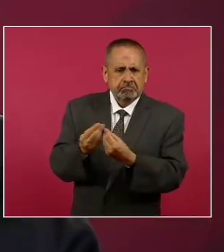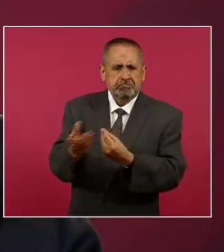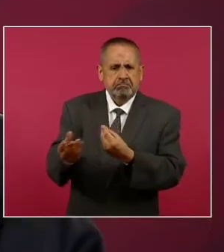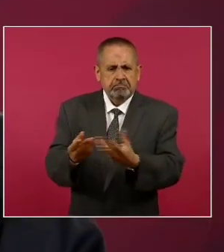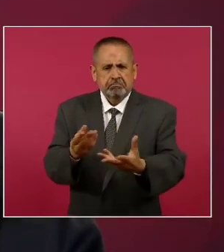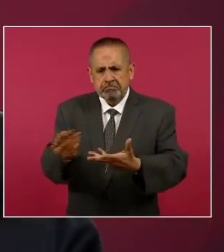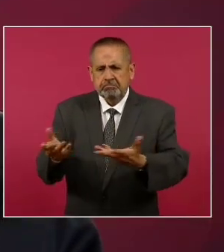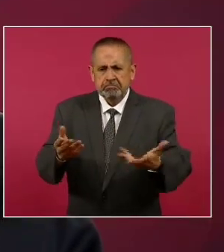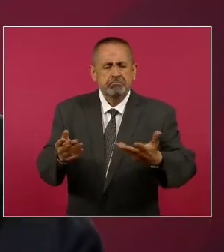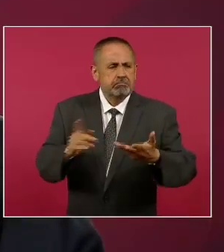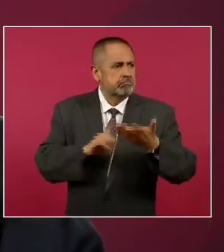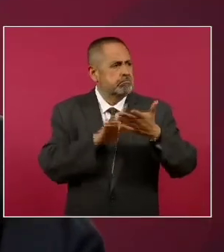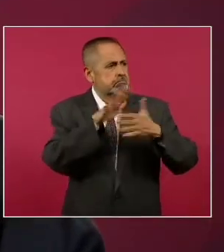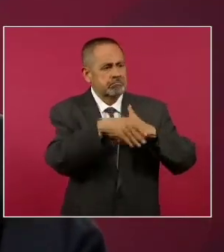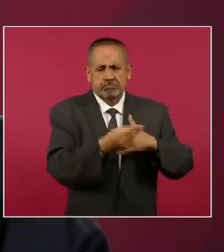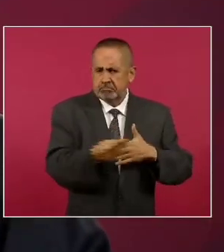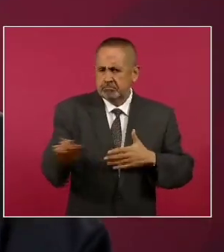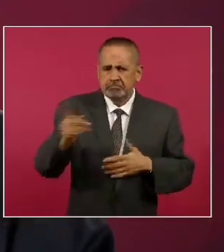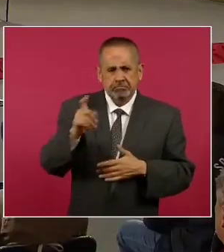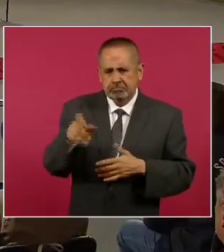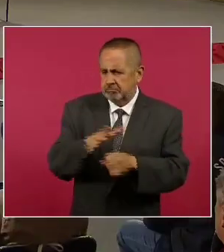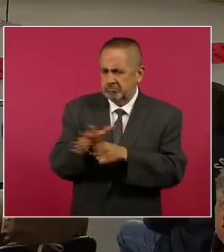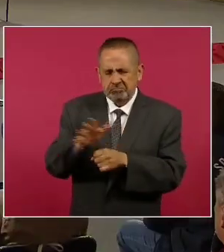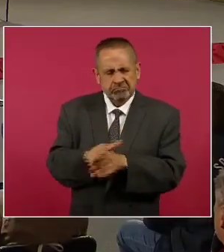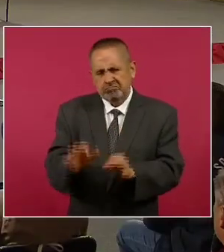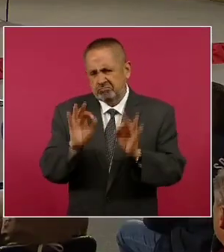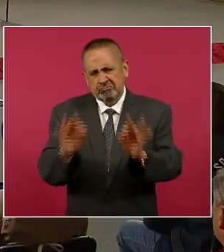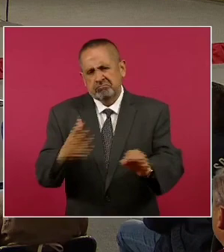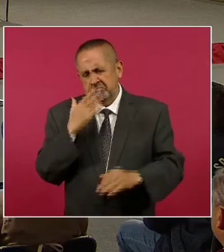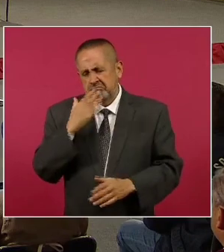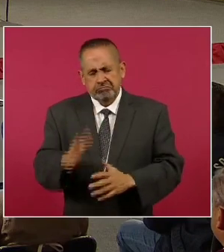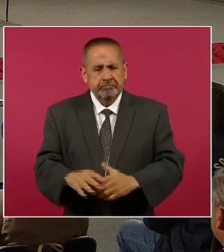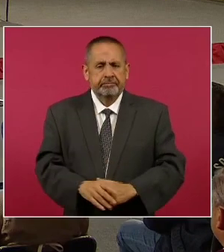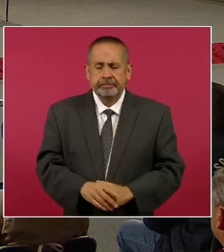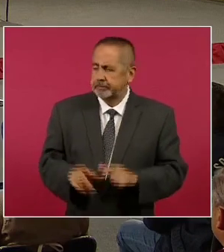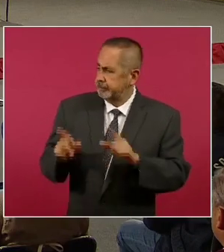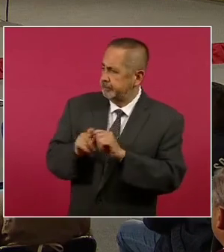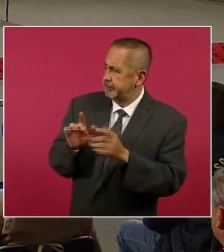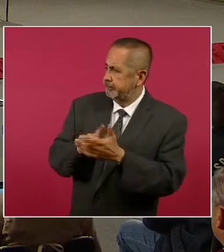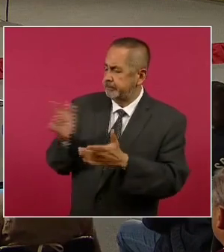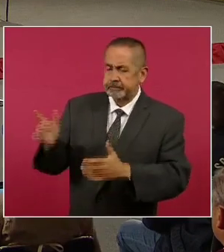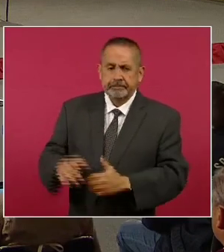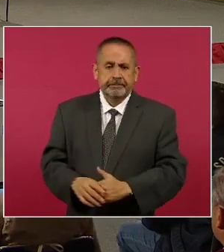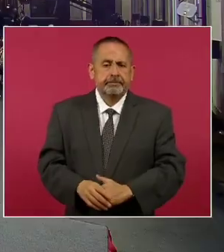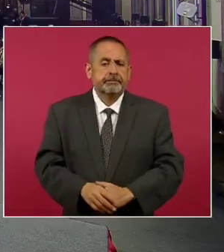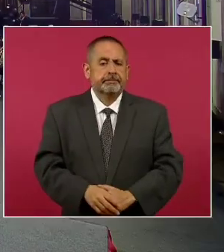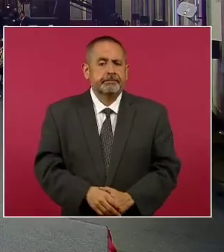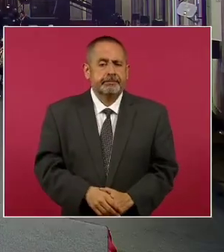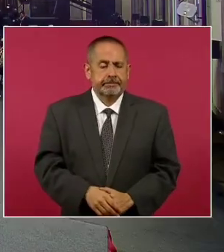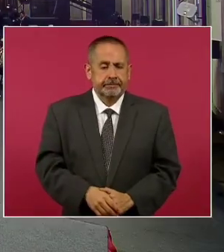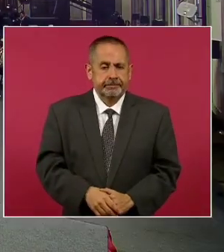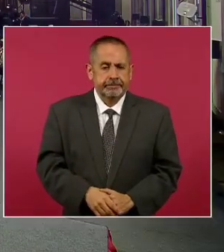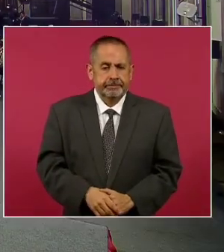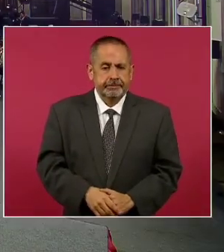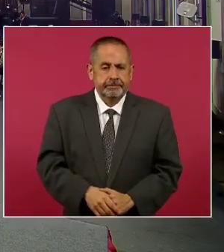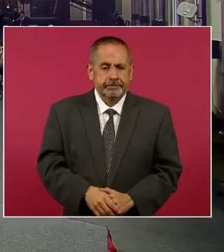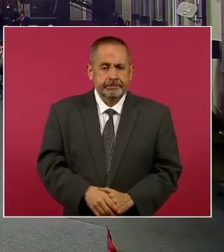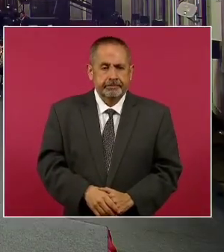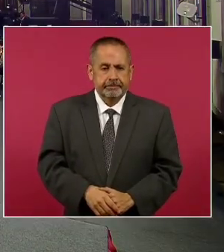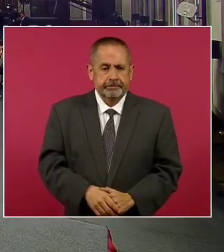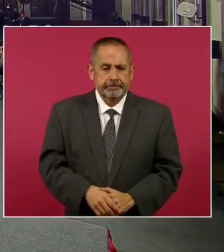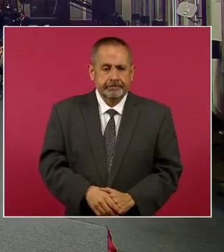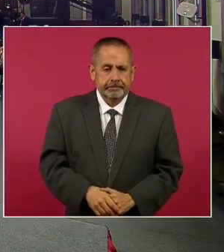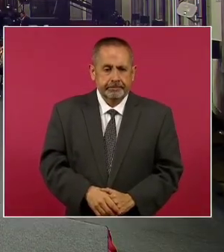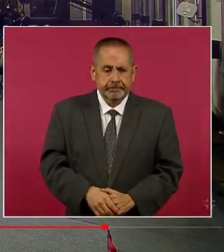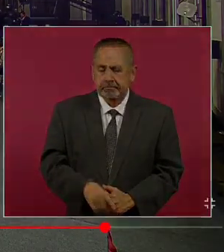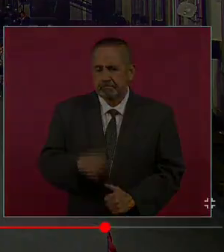El Realito como lo venía haciendo. Muchas gracias. Muchas gracias, señor presidente. Muy bien. Bueno, pues